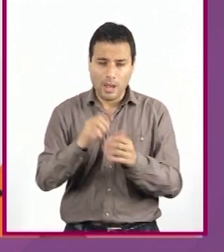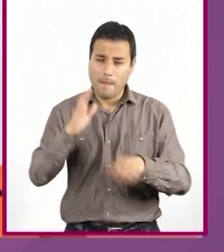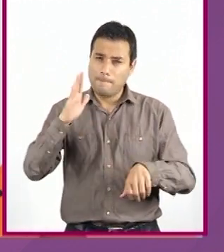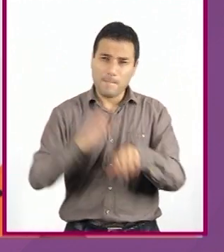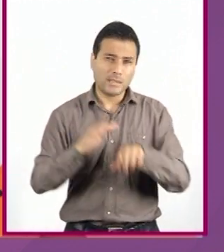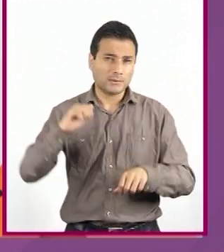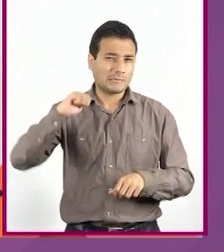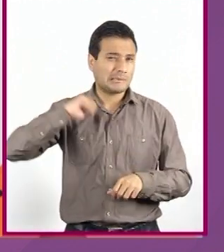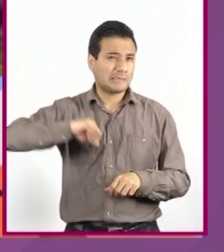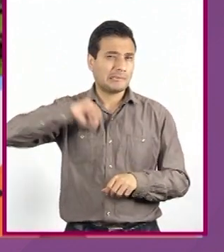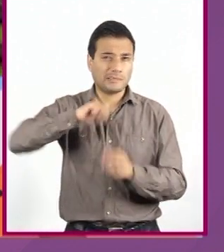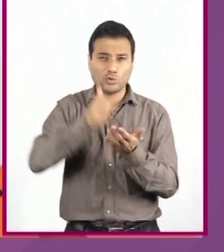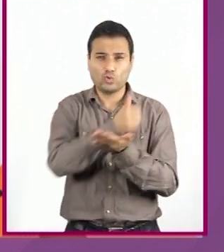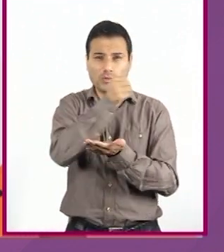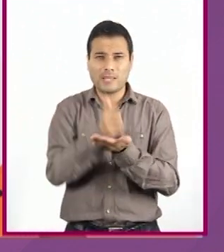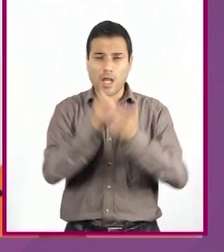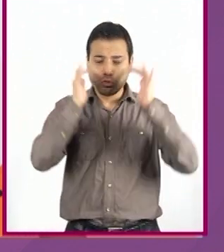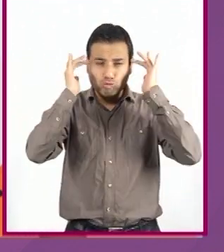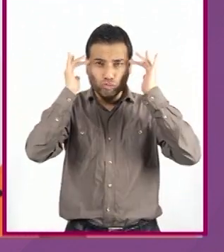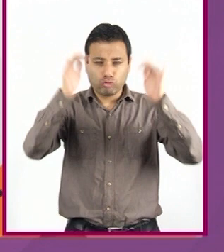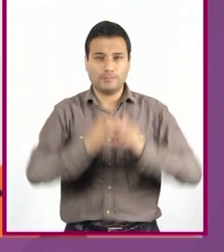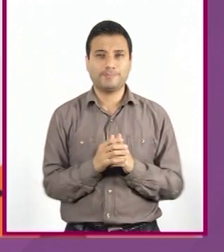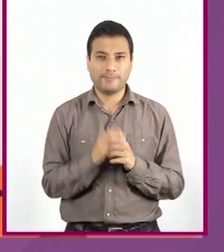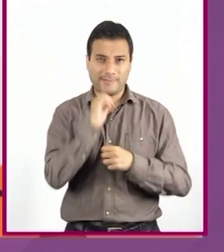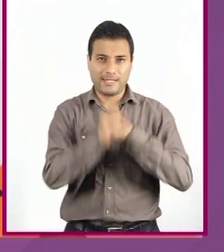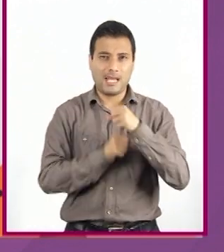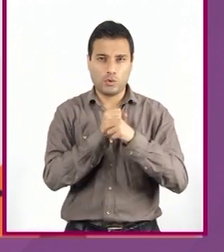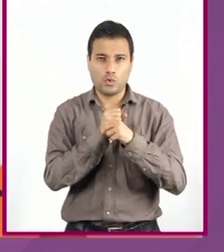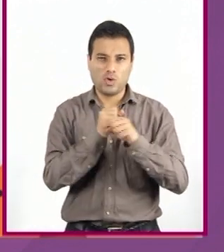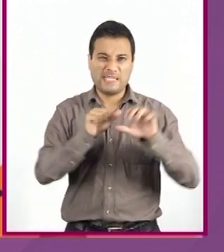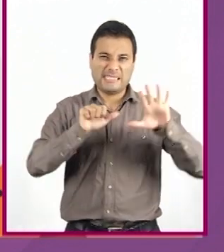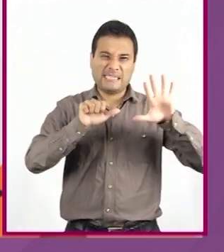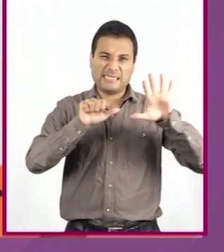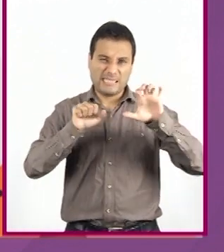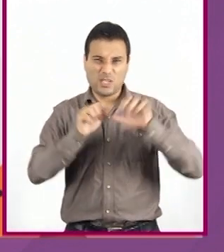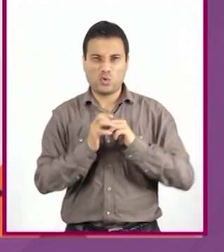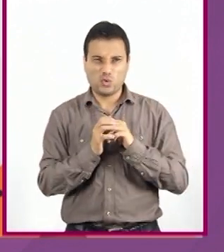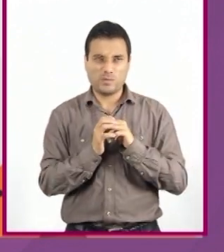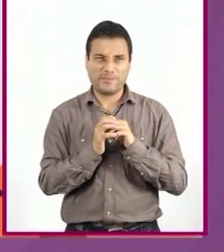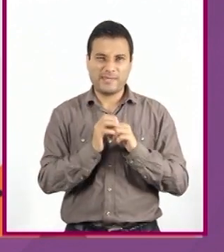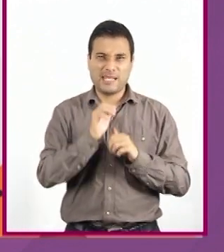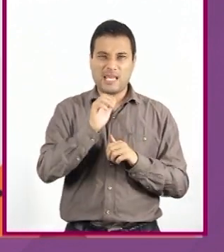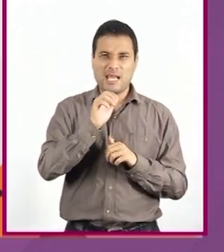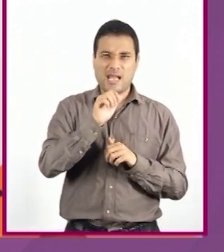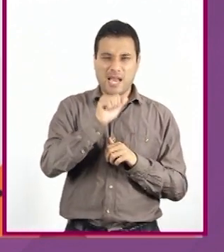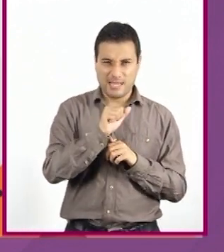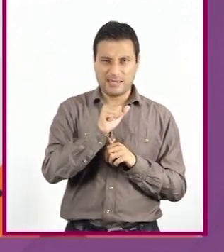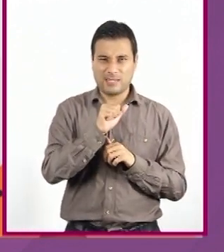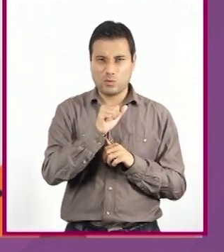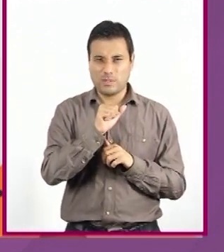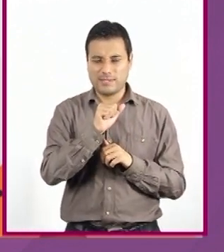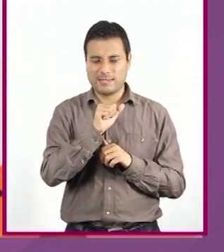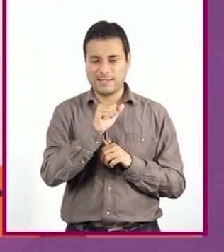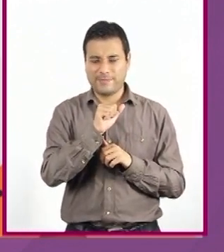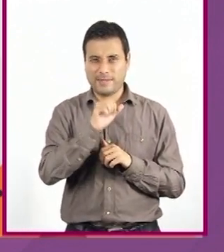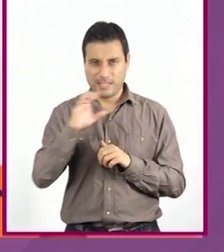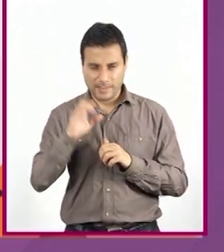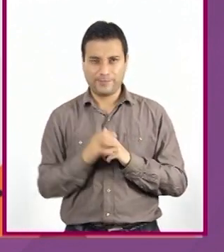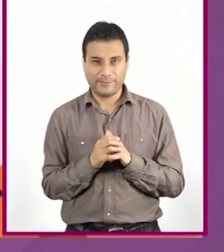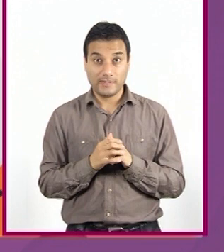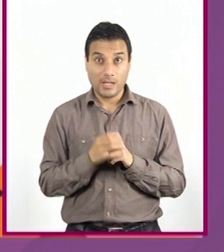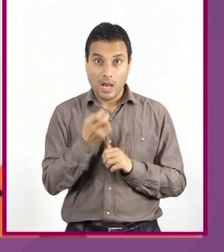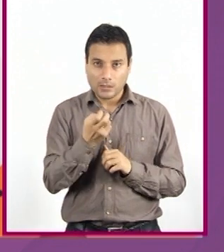antigua de la ciudad sagrada. Hacia el año 600 de nuestra era, el Tajín había alcanzado el